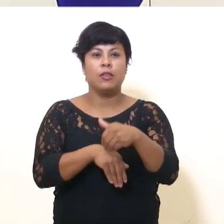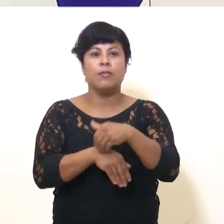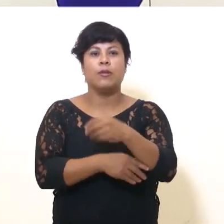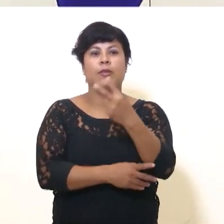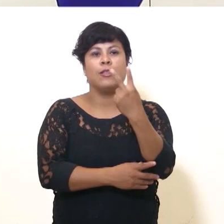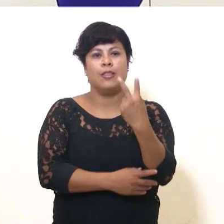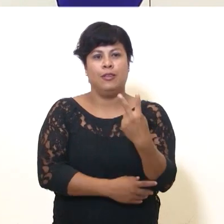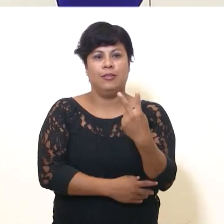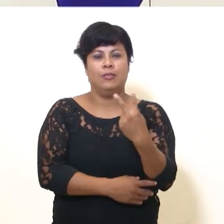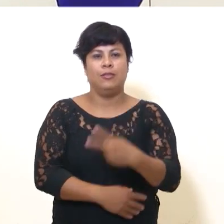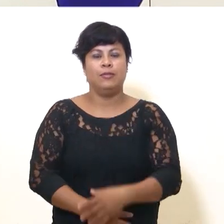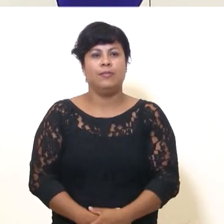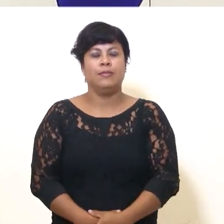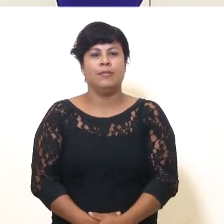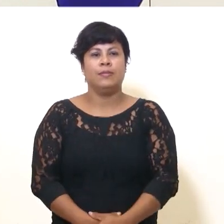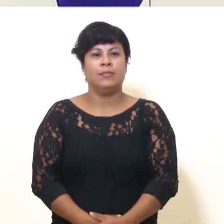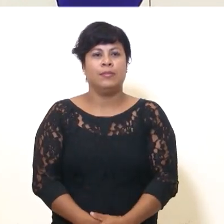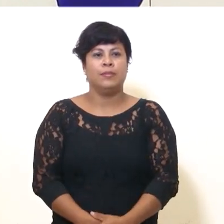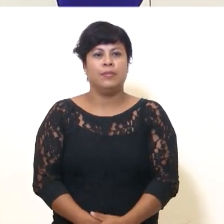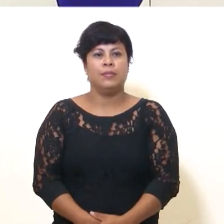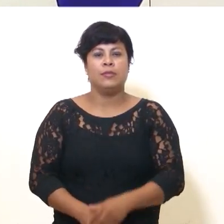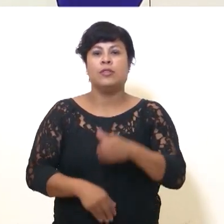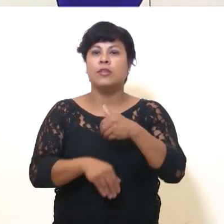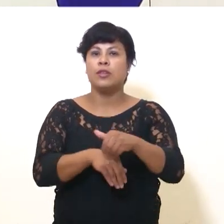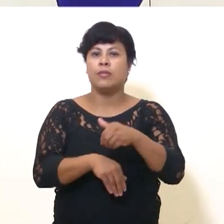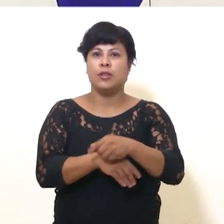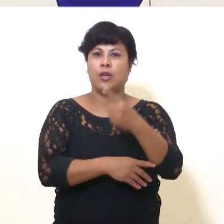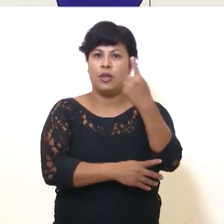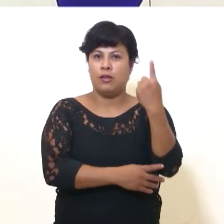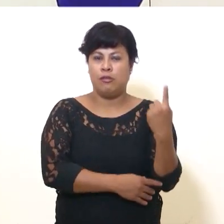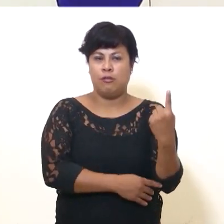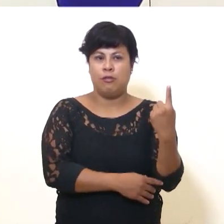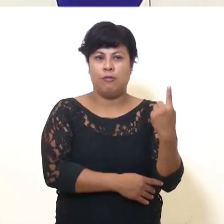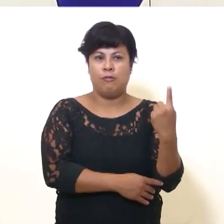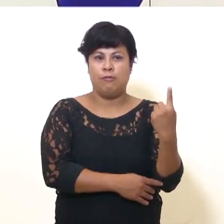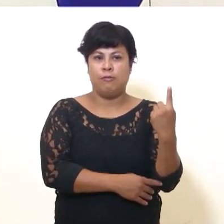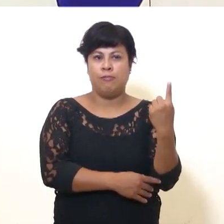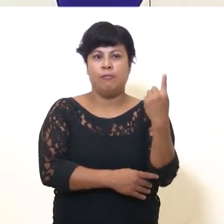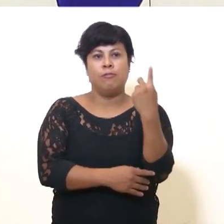Número 2. Número 1.